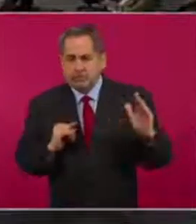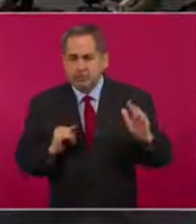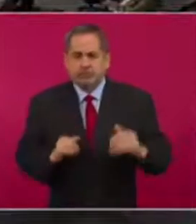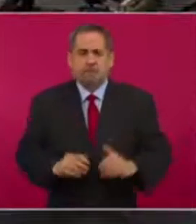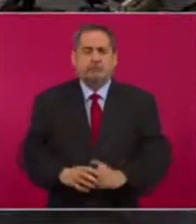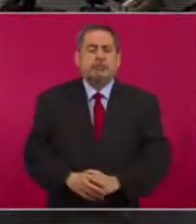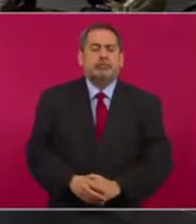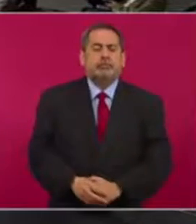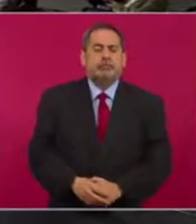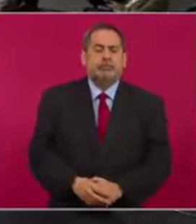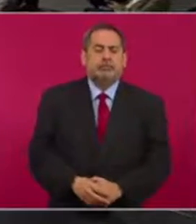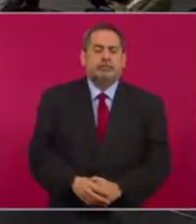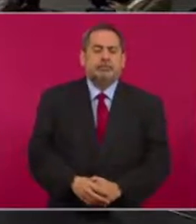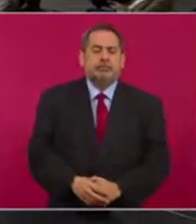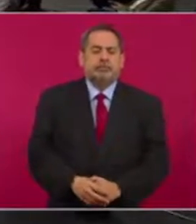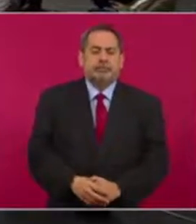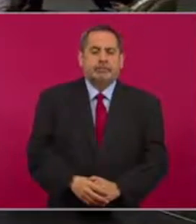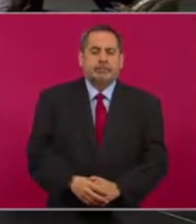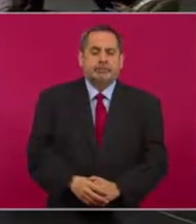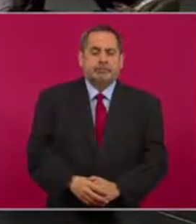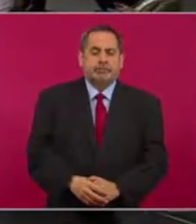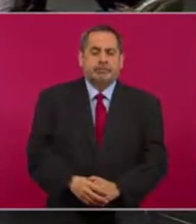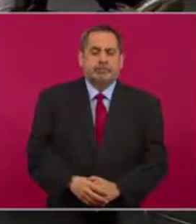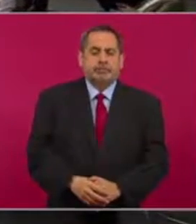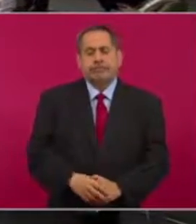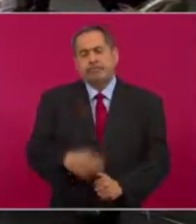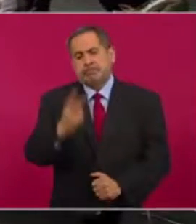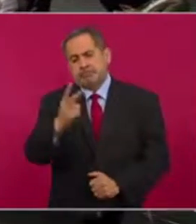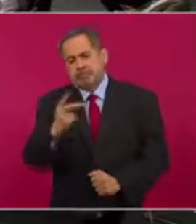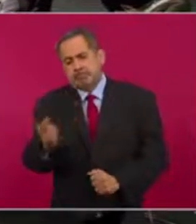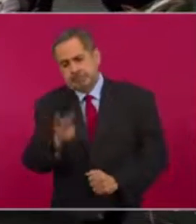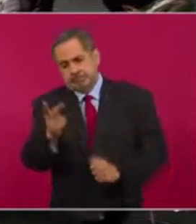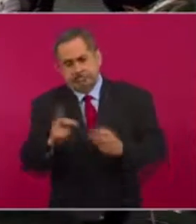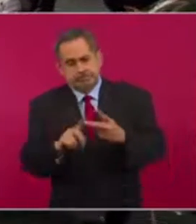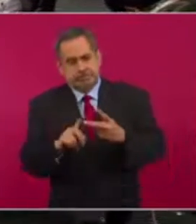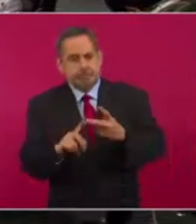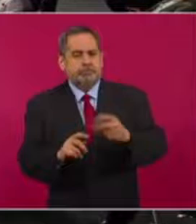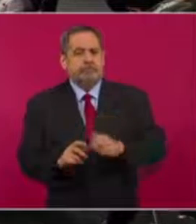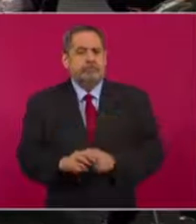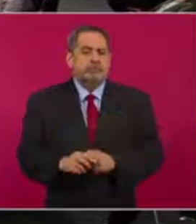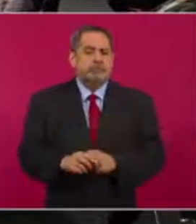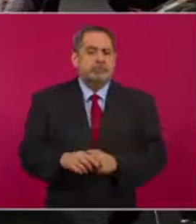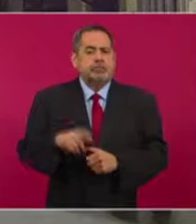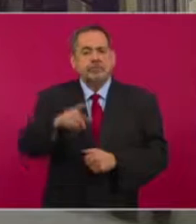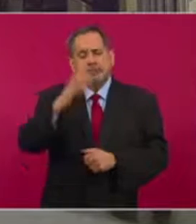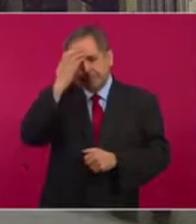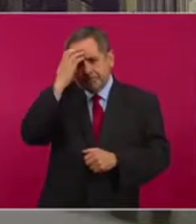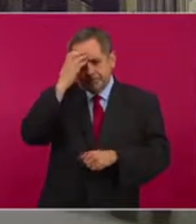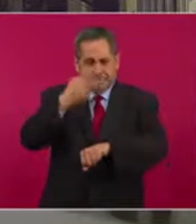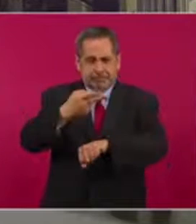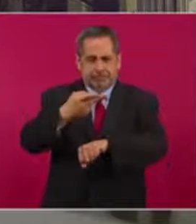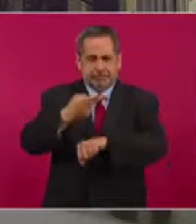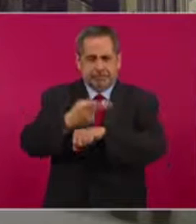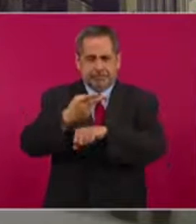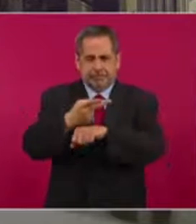Muy bien. Ahora dos cuestiones, presidente. Le quiero plantear sobre la situación de la prepa en línea.